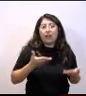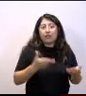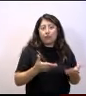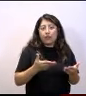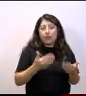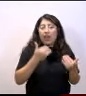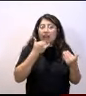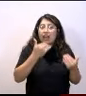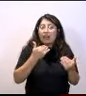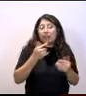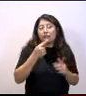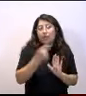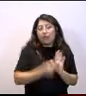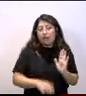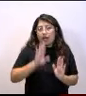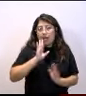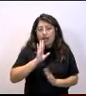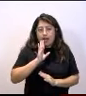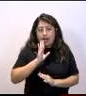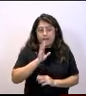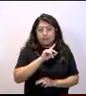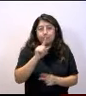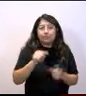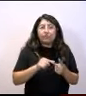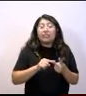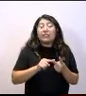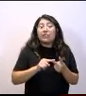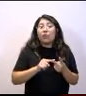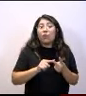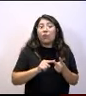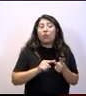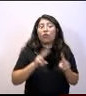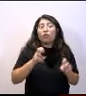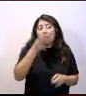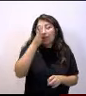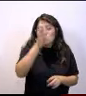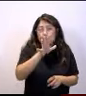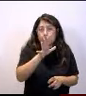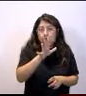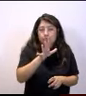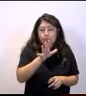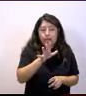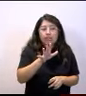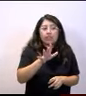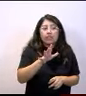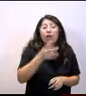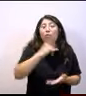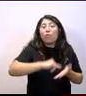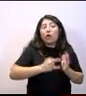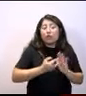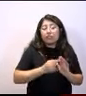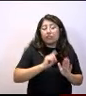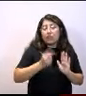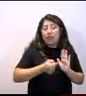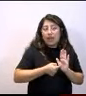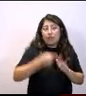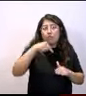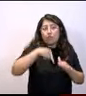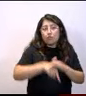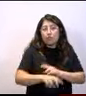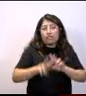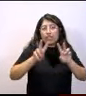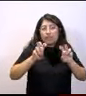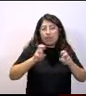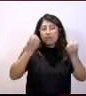esta medida. En segundo lugar, tenemos que denunciar también que este proyecto de ley profundiza en